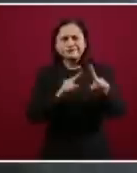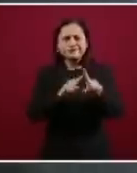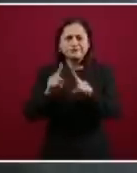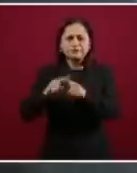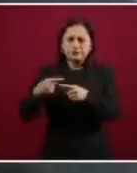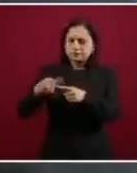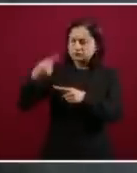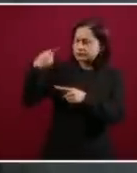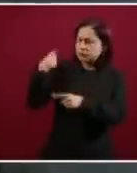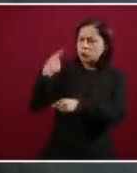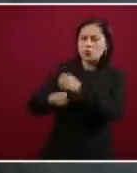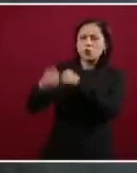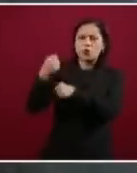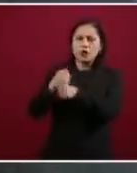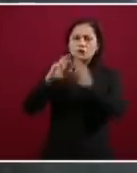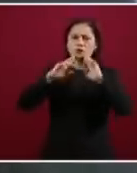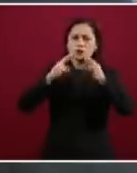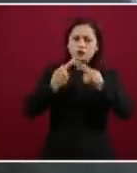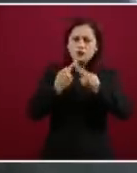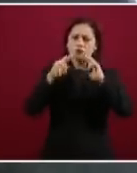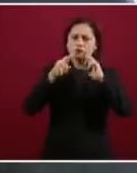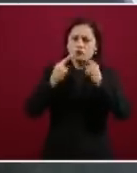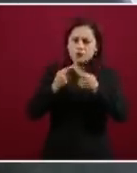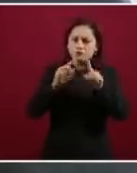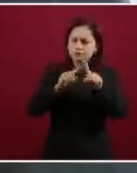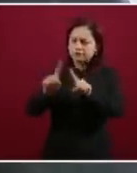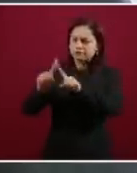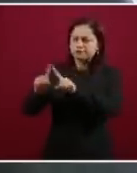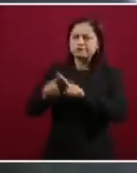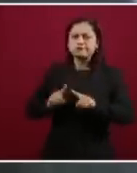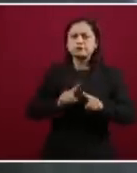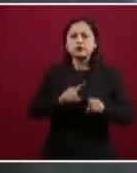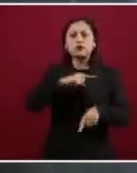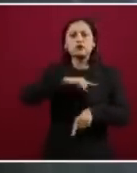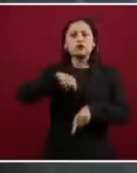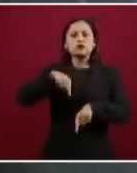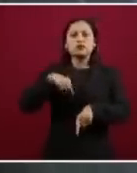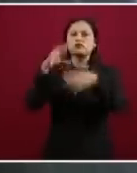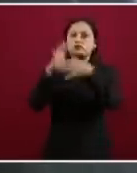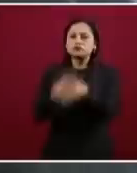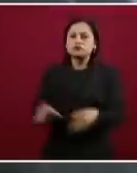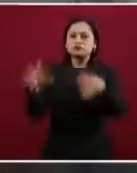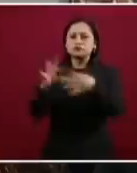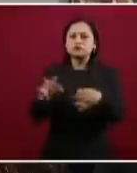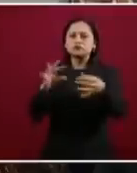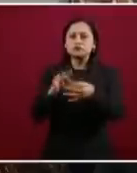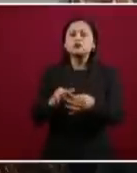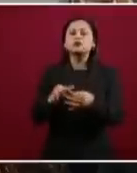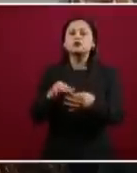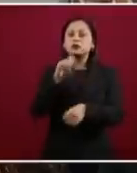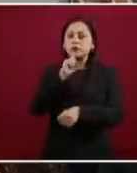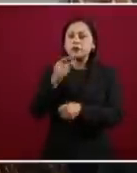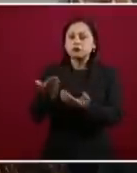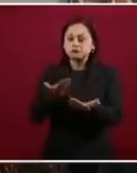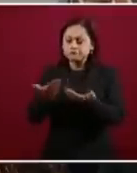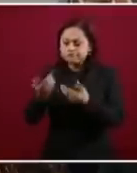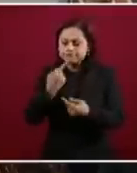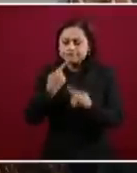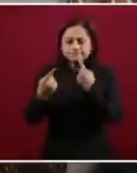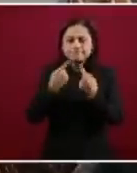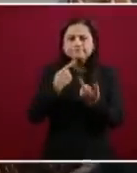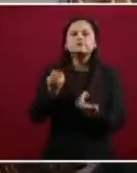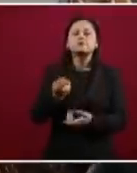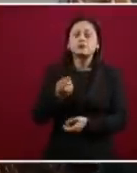tiempo. O sea, ha habido un proceso preliminar e informal, se podría decir, pero sí ha habido desde un principio, desde hace mucho tiempo, contacto